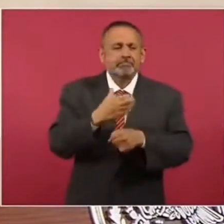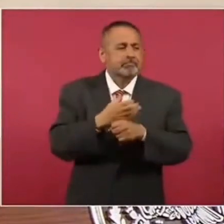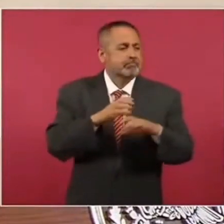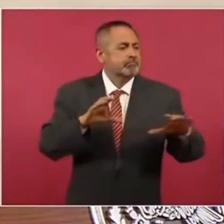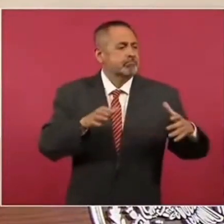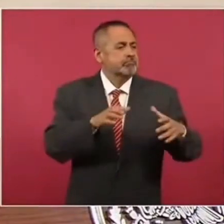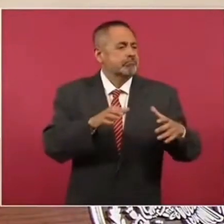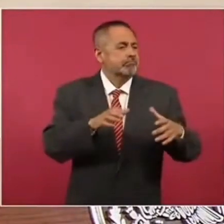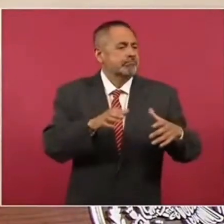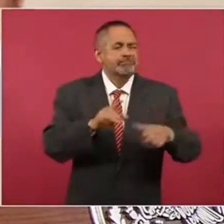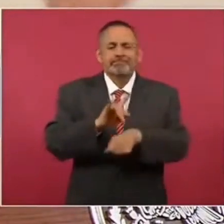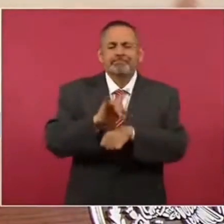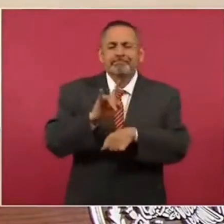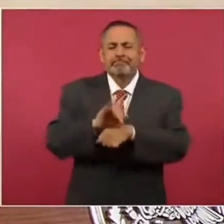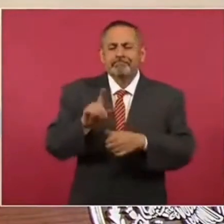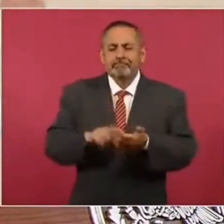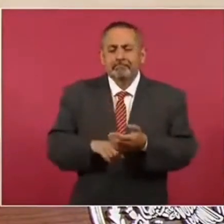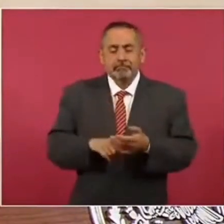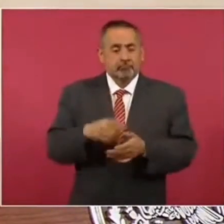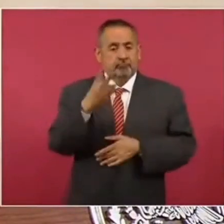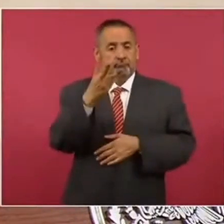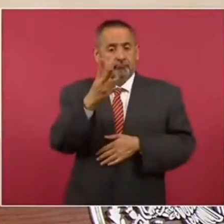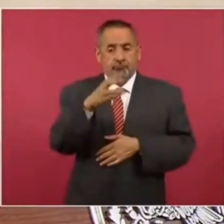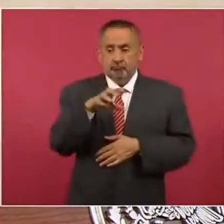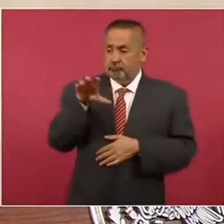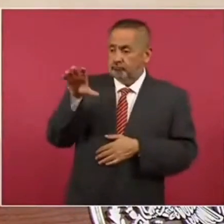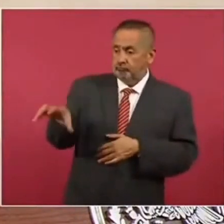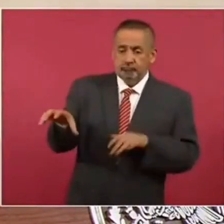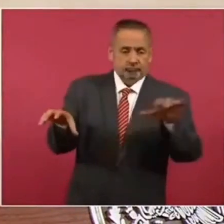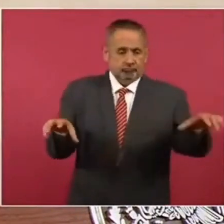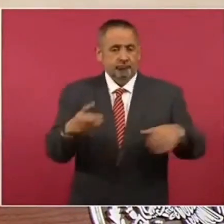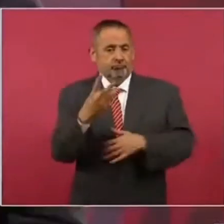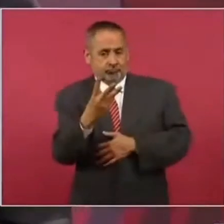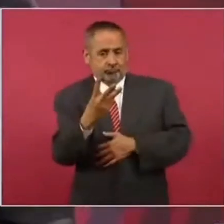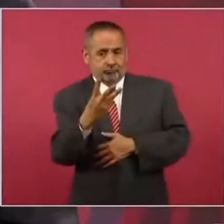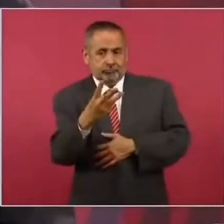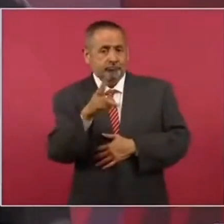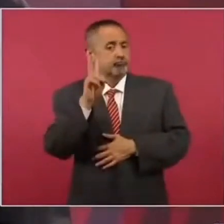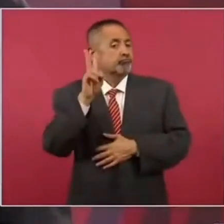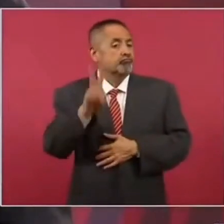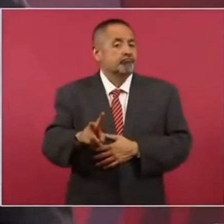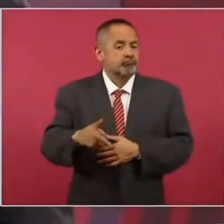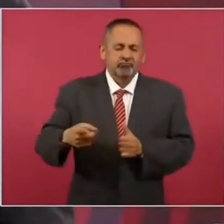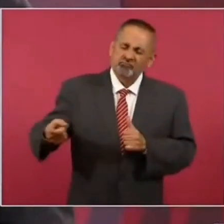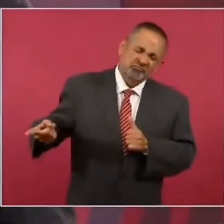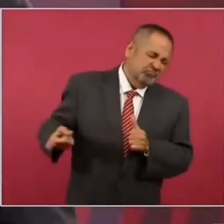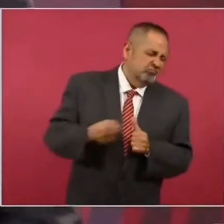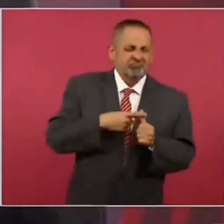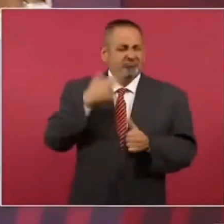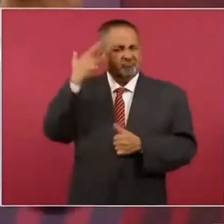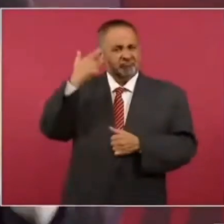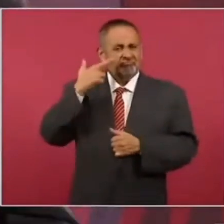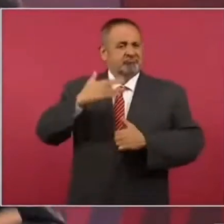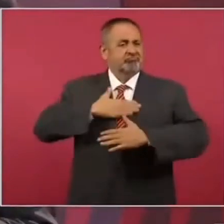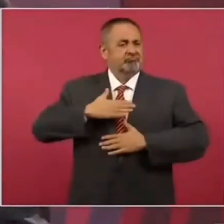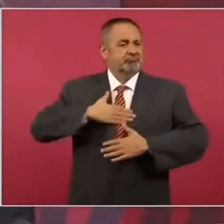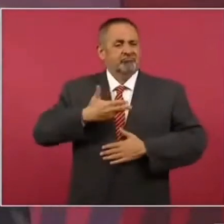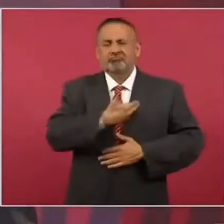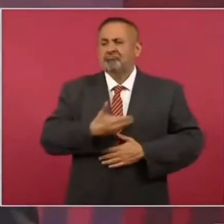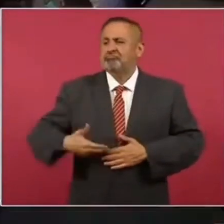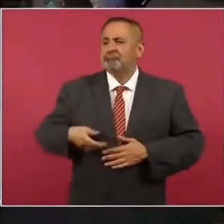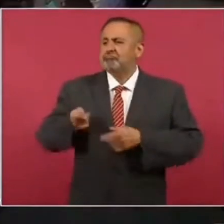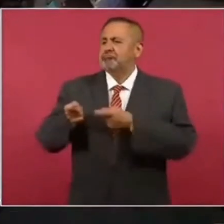simulada. Habían tres poderes, pero el poder de los poderes era el Ejecutivo. Habían